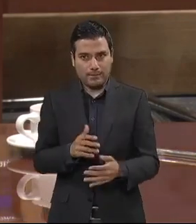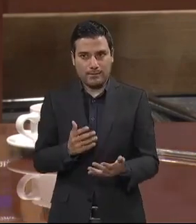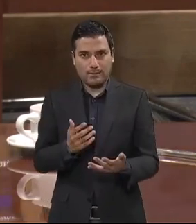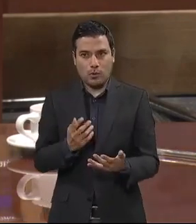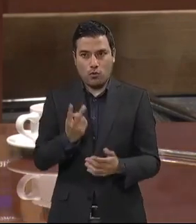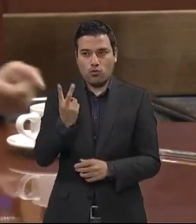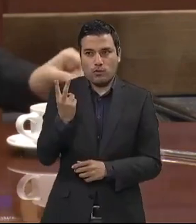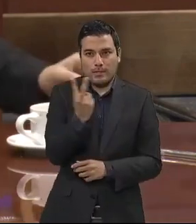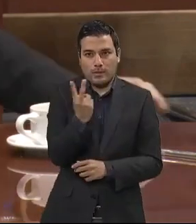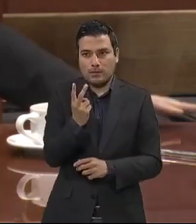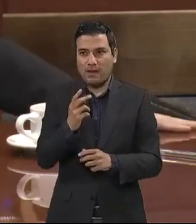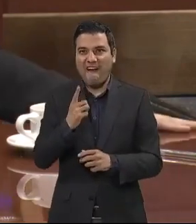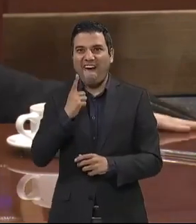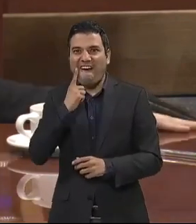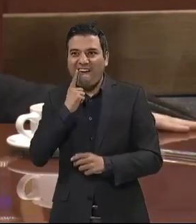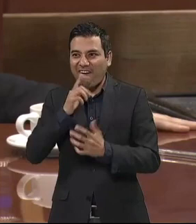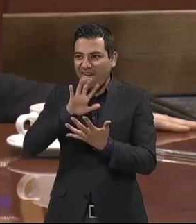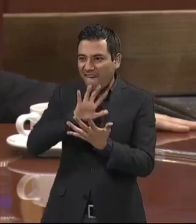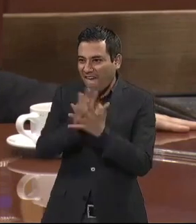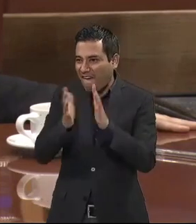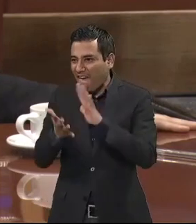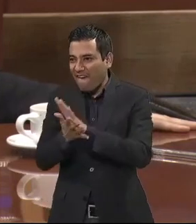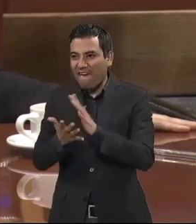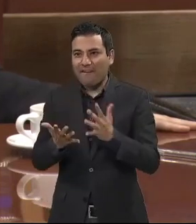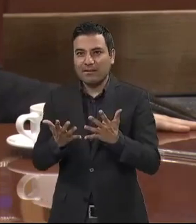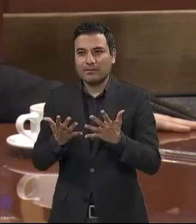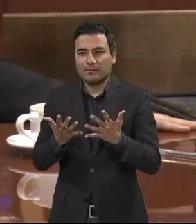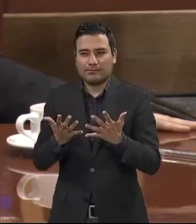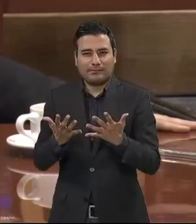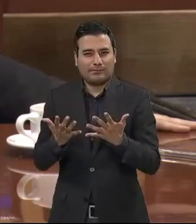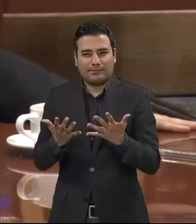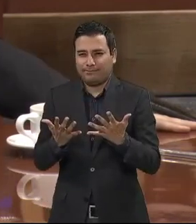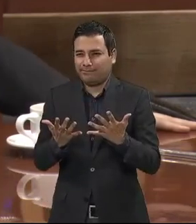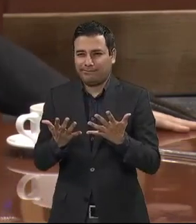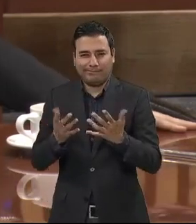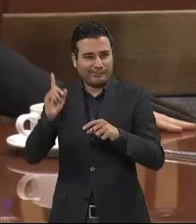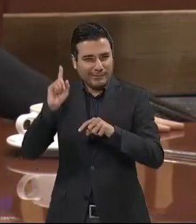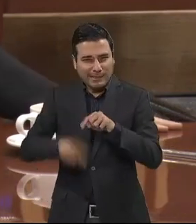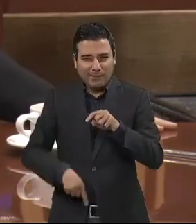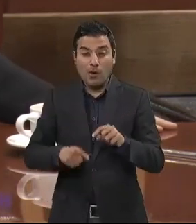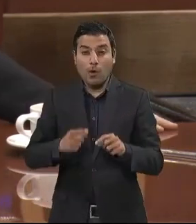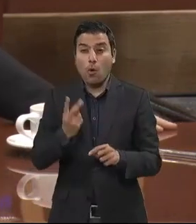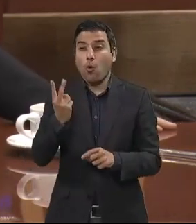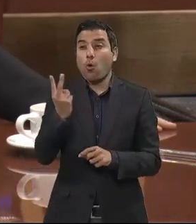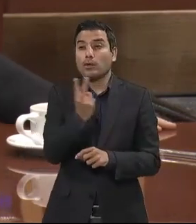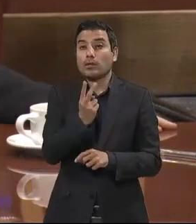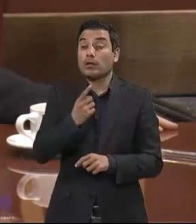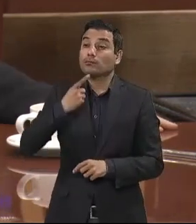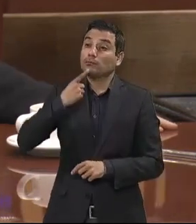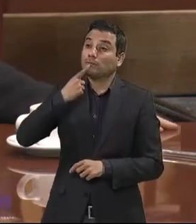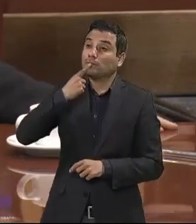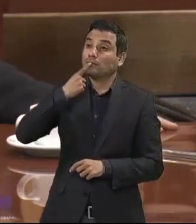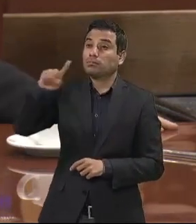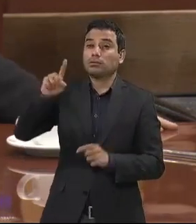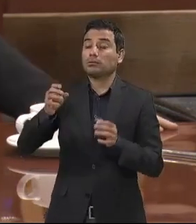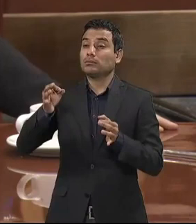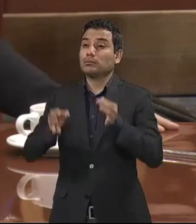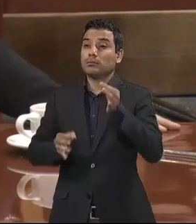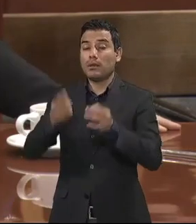esas triquiñuelas, ustedes cobardemente van y se esconden en el amparo con tal de perpetuarse.